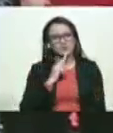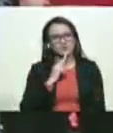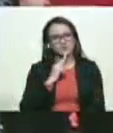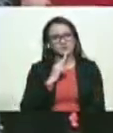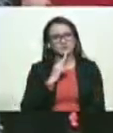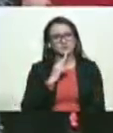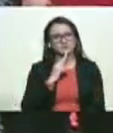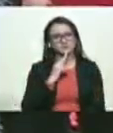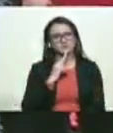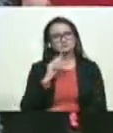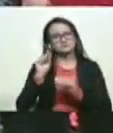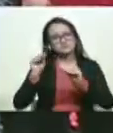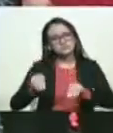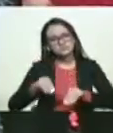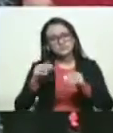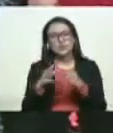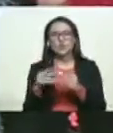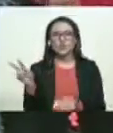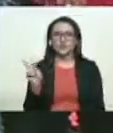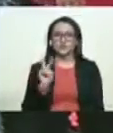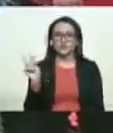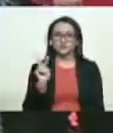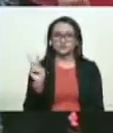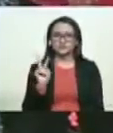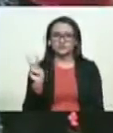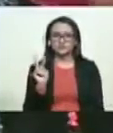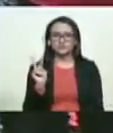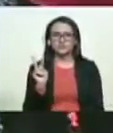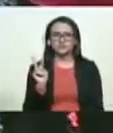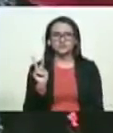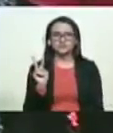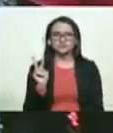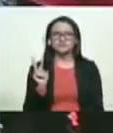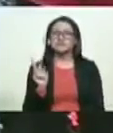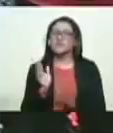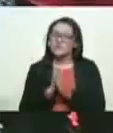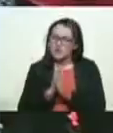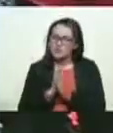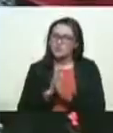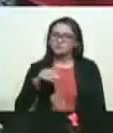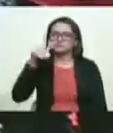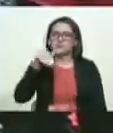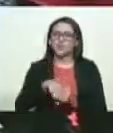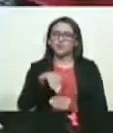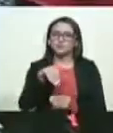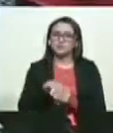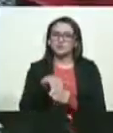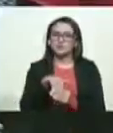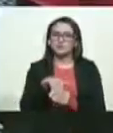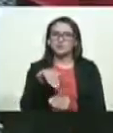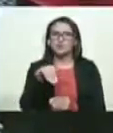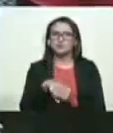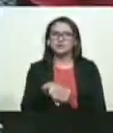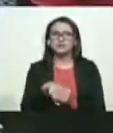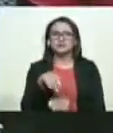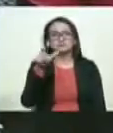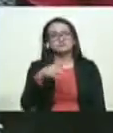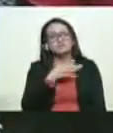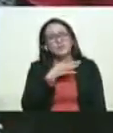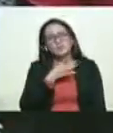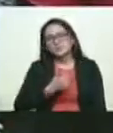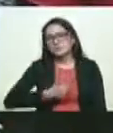yo llamo a todos los venezolanos que salgan a votar y voten por el candidato a su